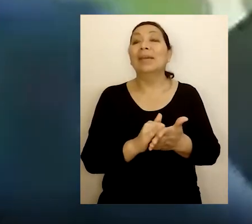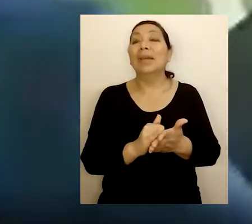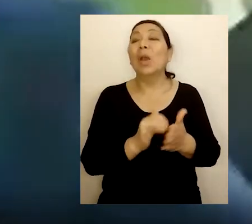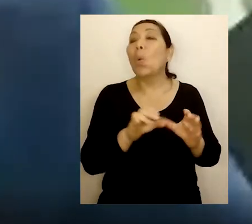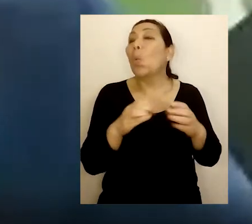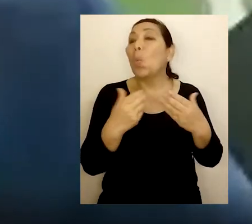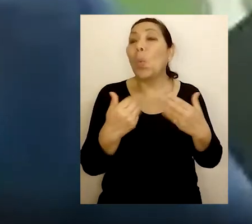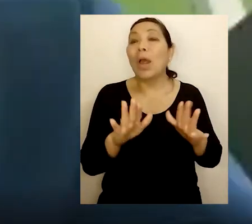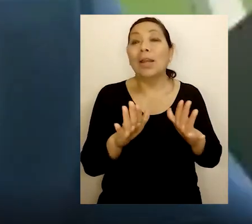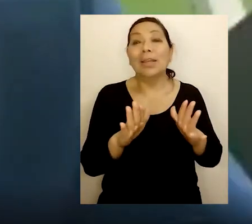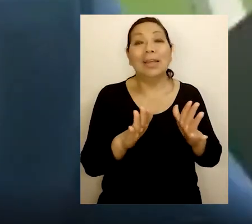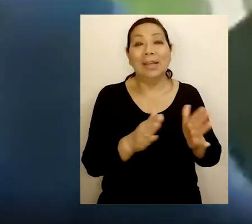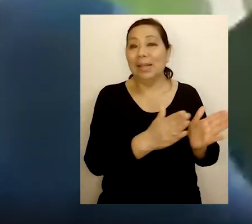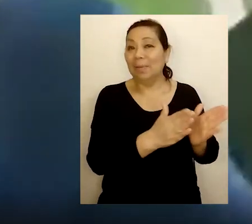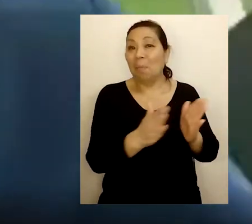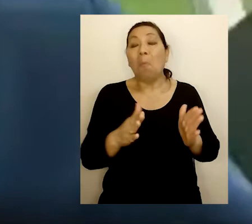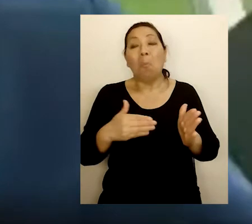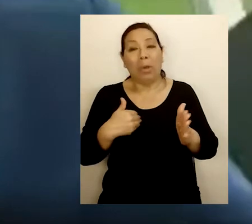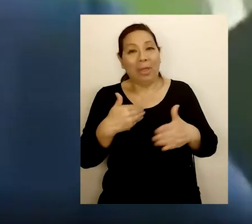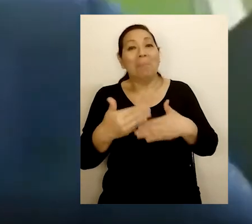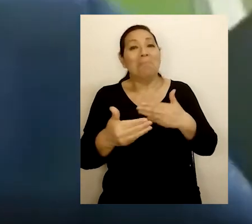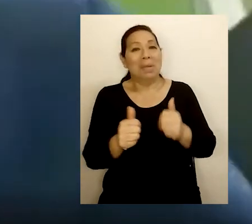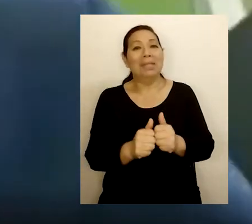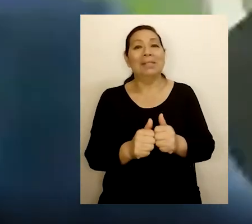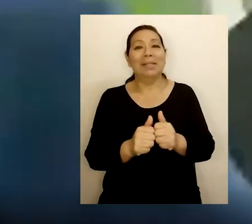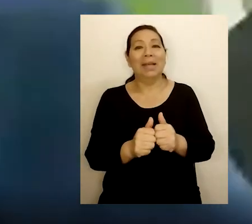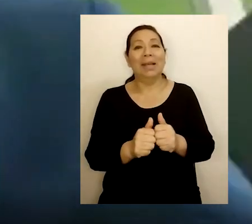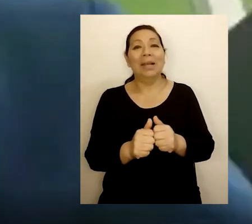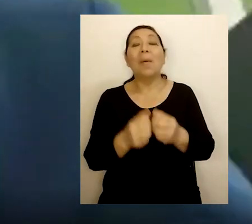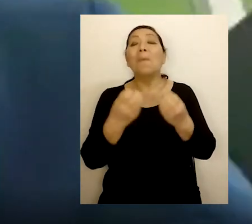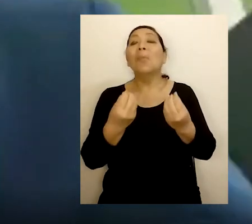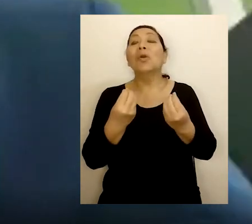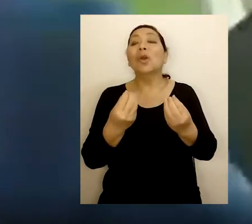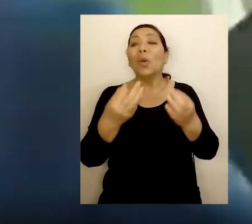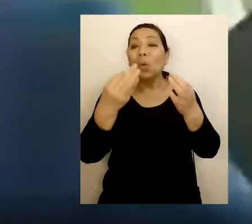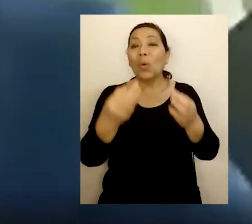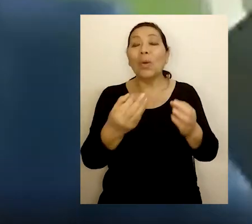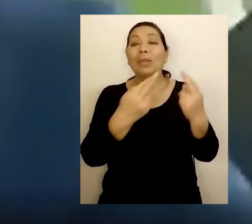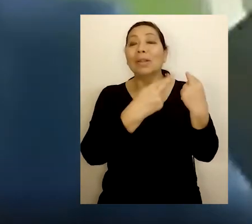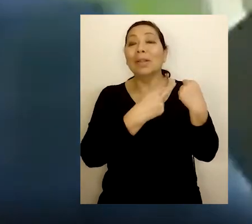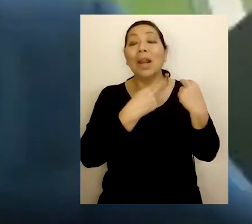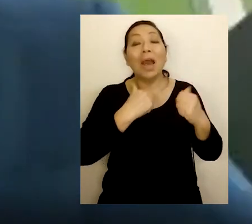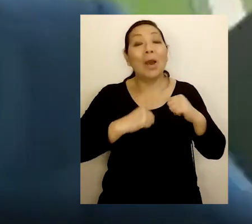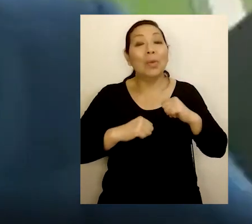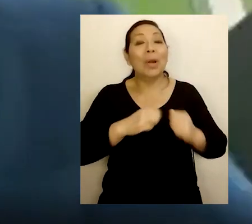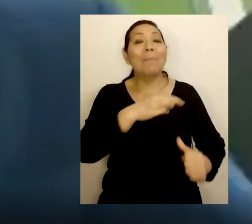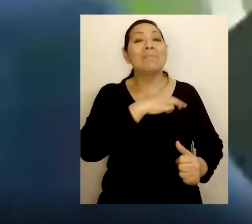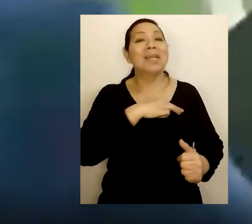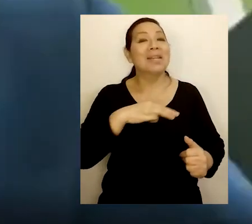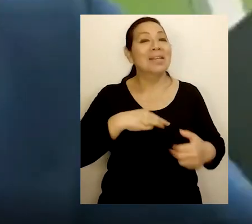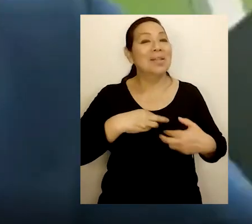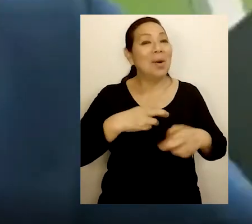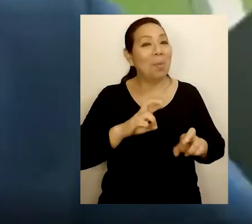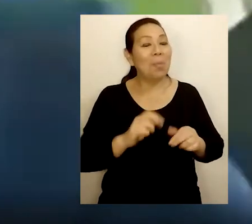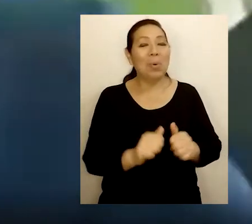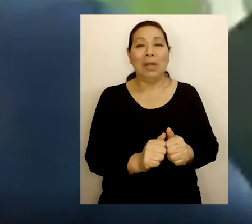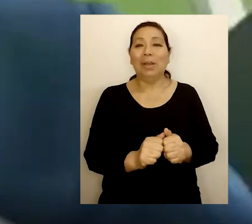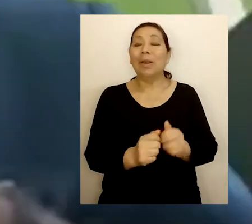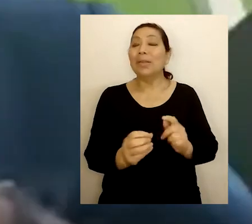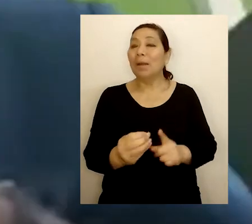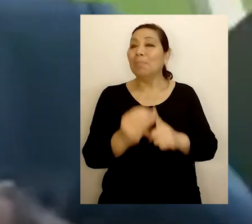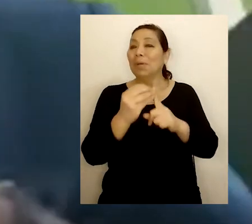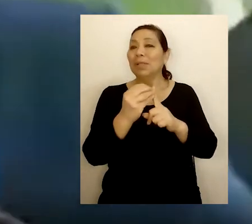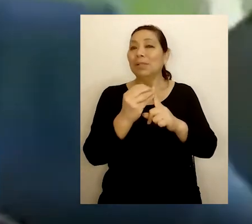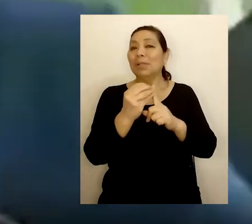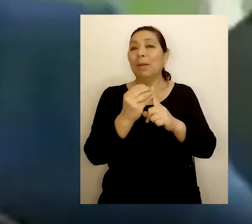de evitar cualquier arbitrariedad que pueda pasar, porque justamente el rol o la actuación del Ministerio Público está sujeto a los principios